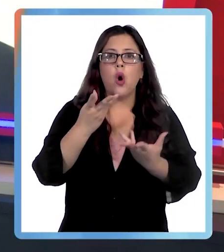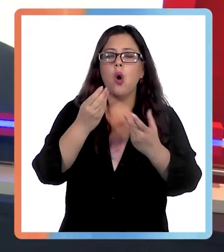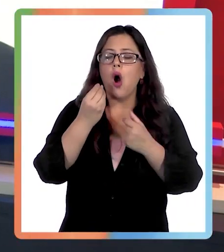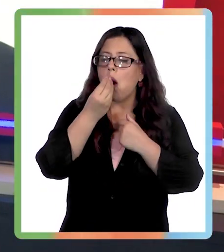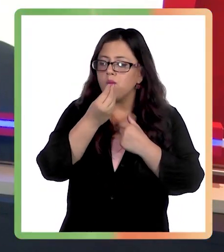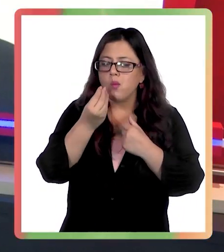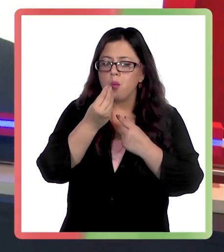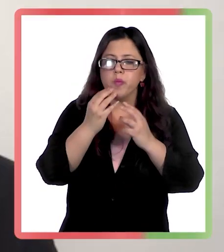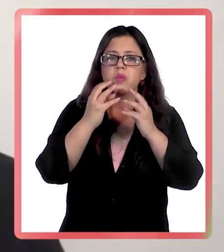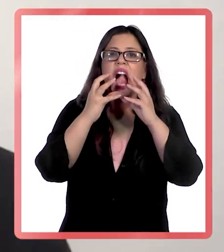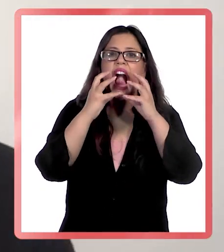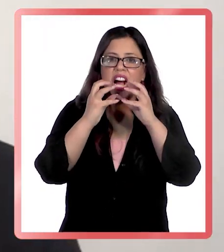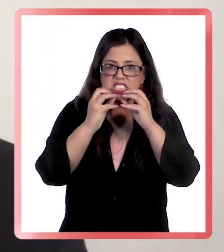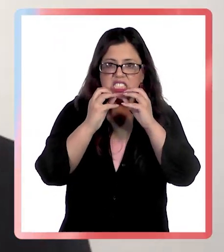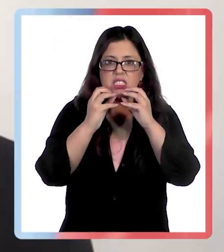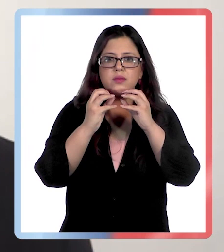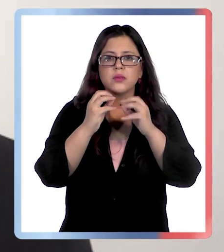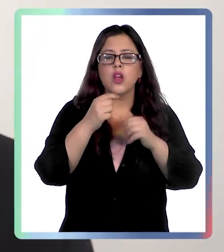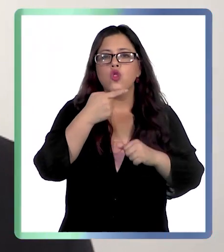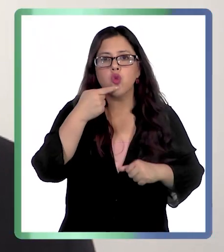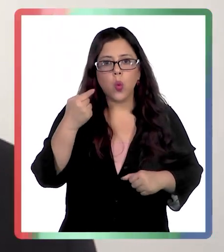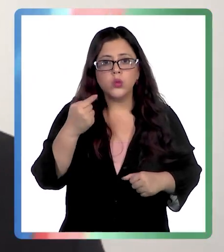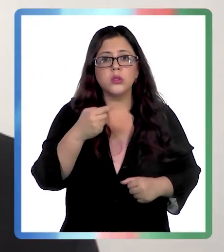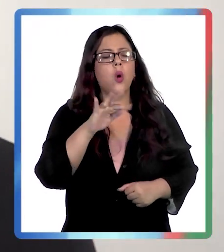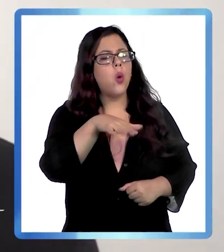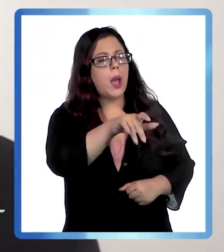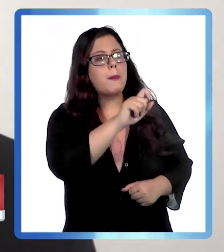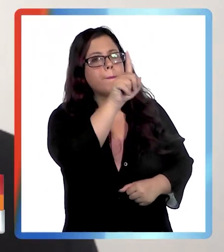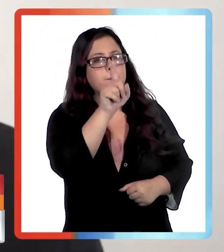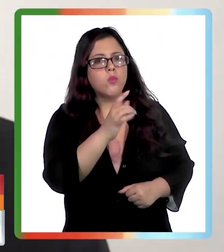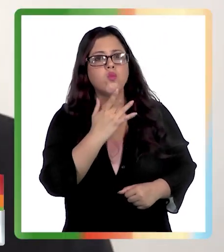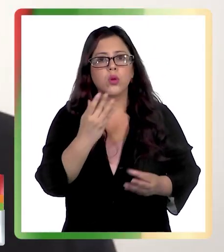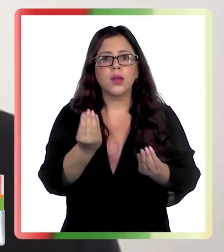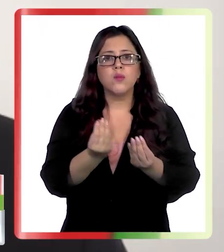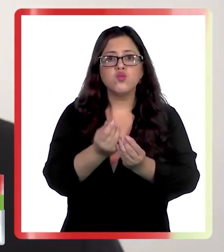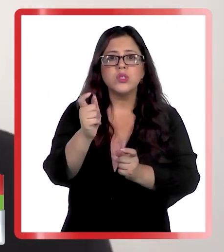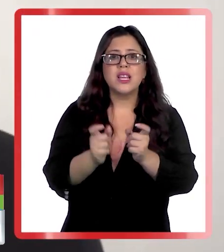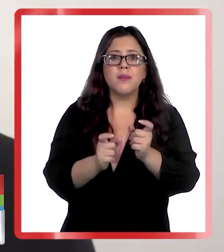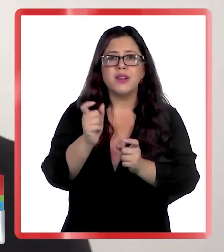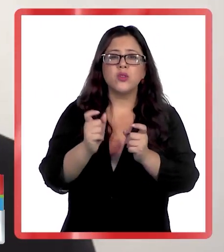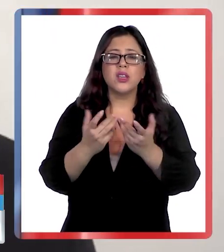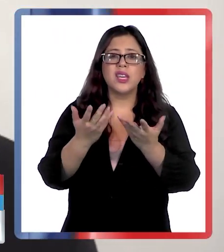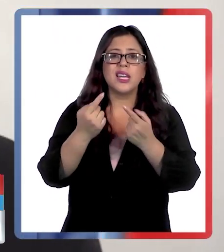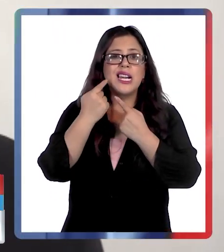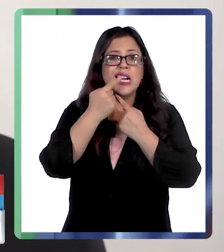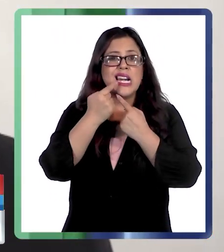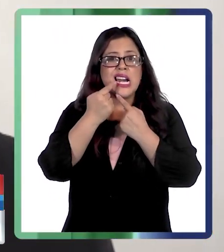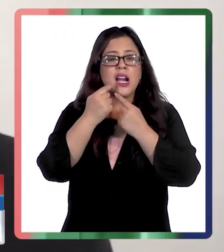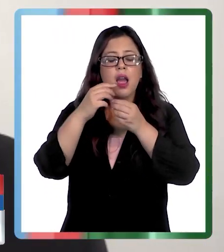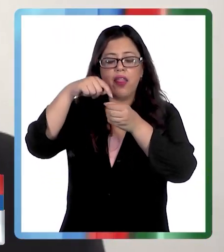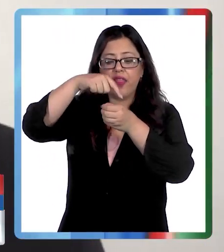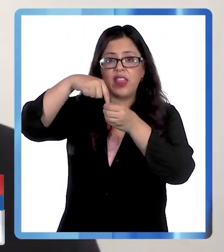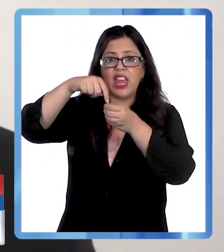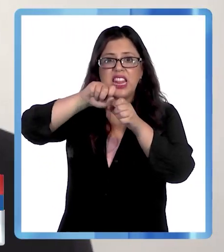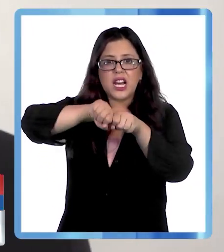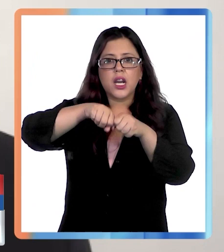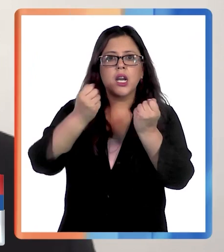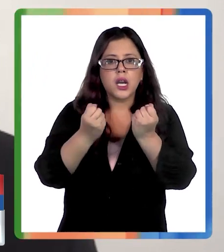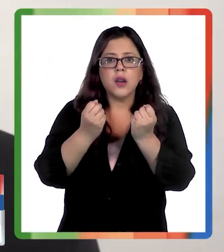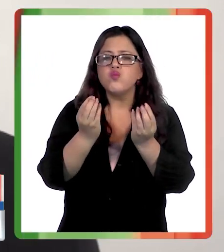caramelos por ejemplo Oye qué interesante pregunta porque tú sabes que durante estos meses nos llegan Muchos pacientes con fractura de